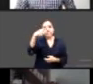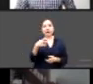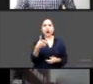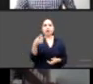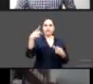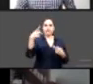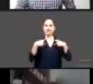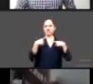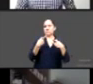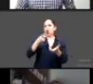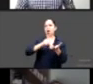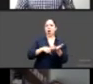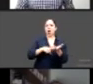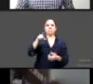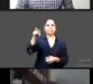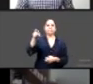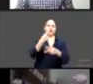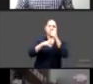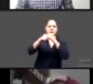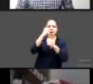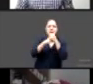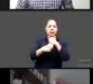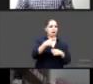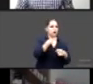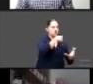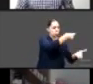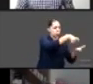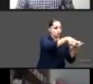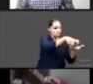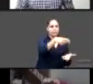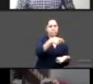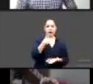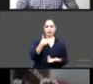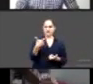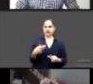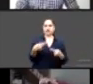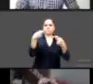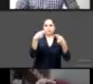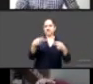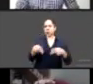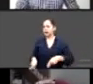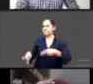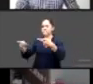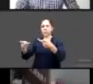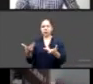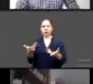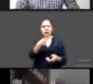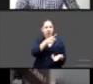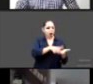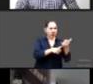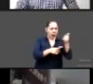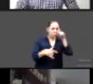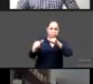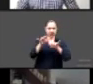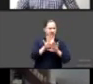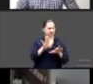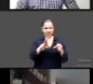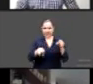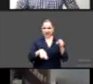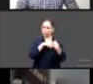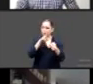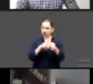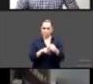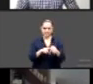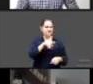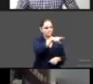justo, y que el producto va a ser fresco y va a ser orgánico. También tenemos un programa muy interesante de familia solidaria,